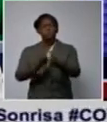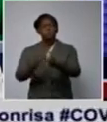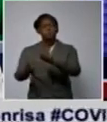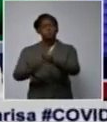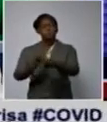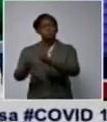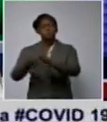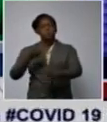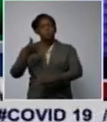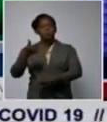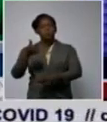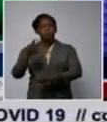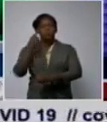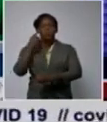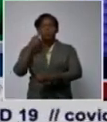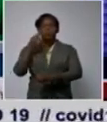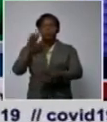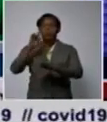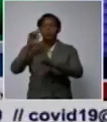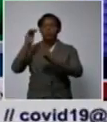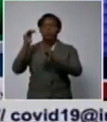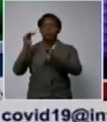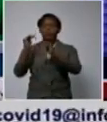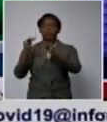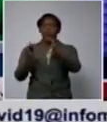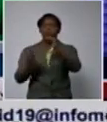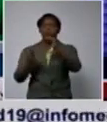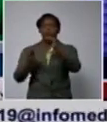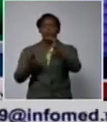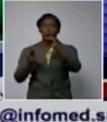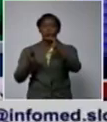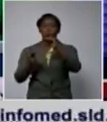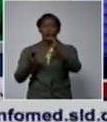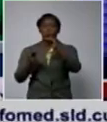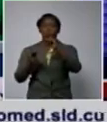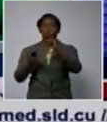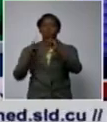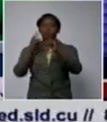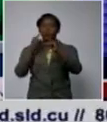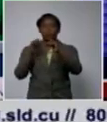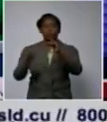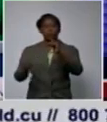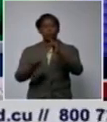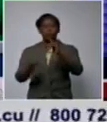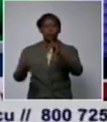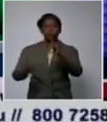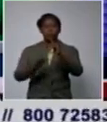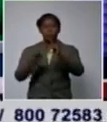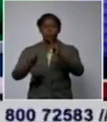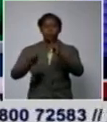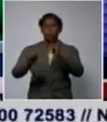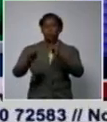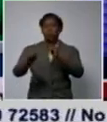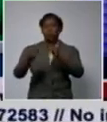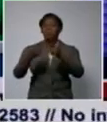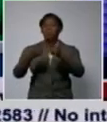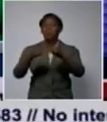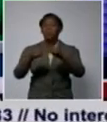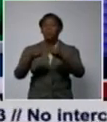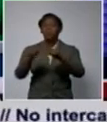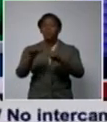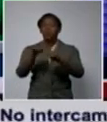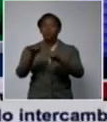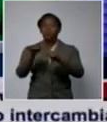con tasas muy elevadas, se logró un control de la pandemia, pero con ocupación, no es